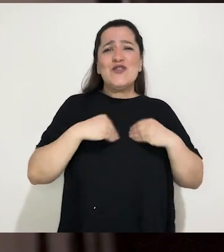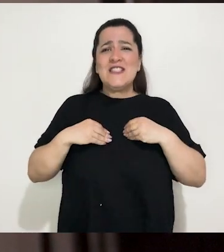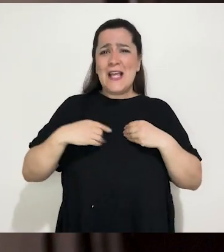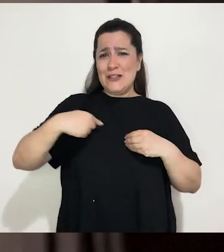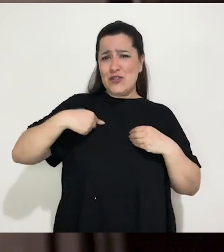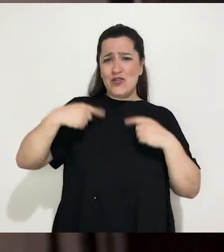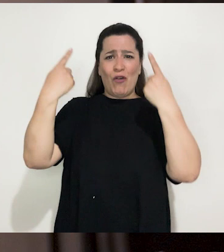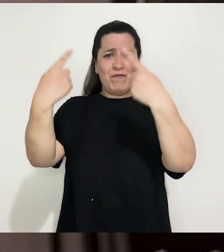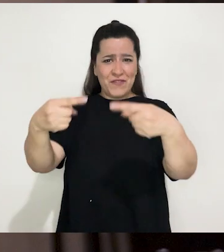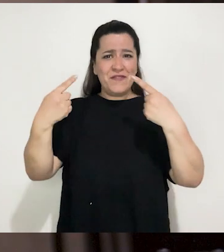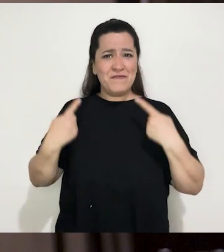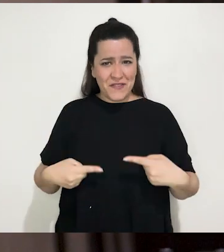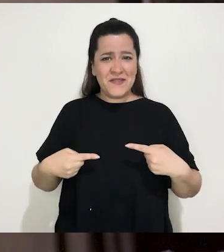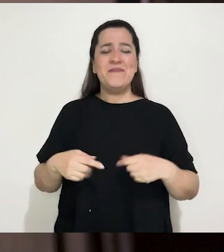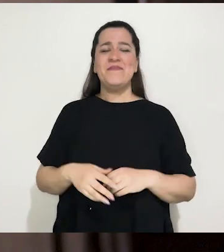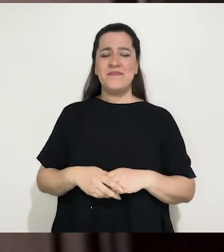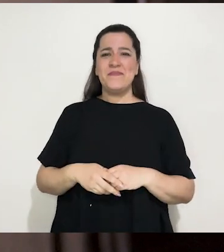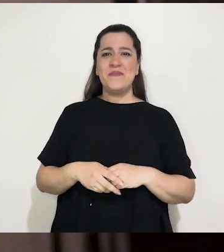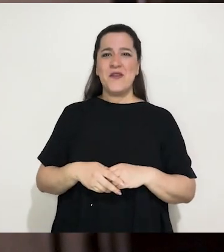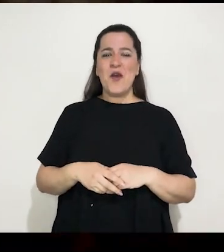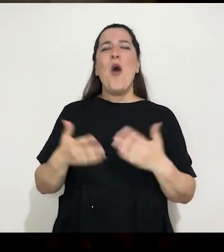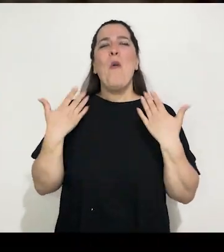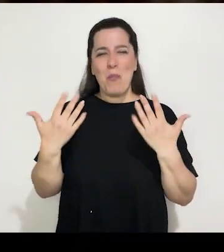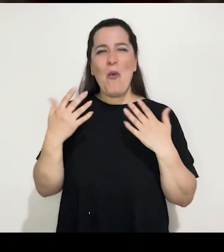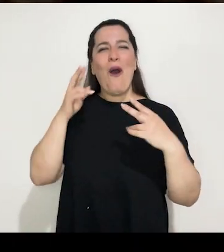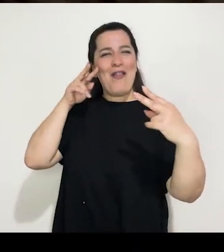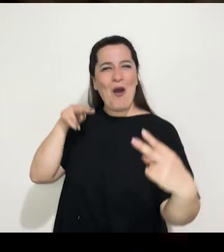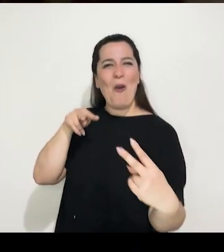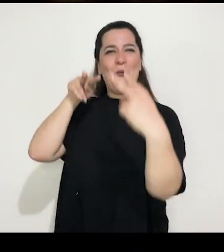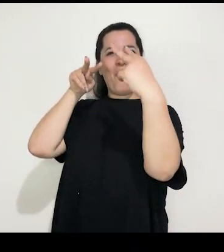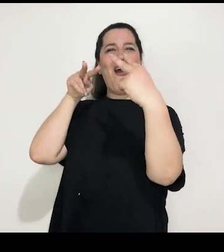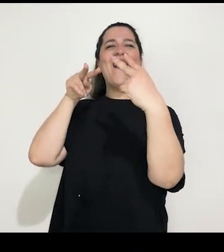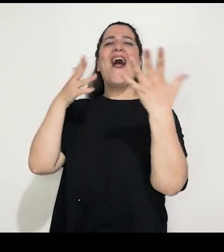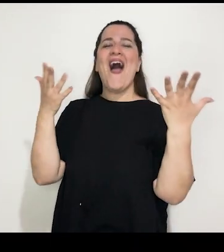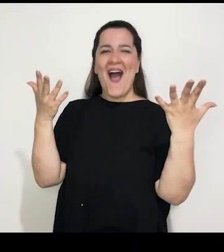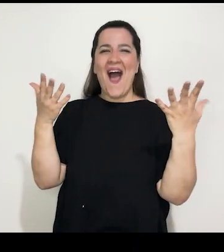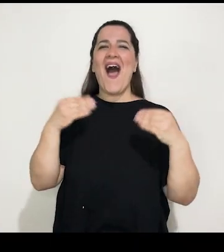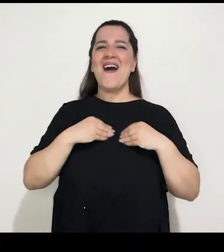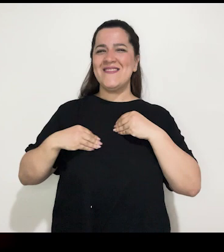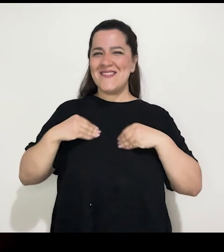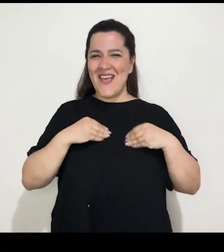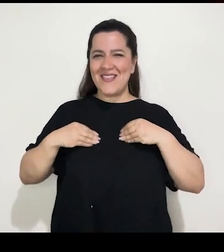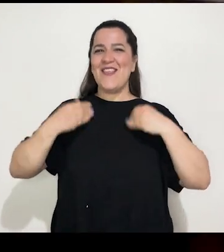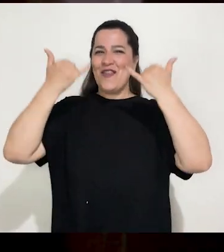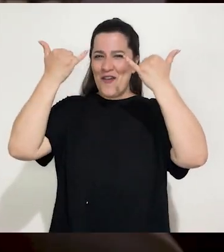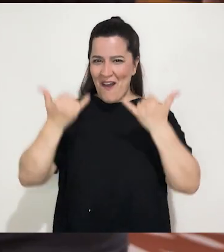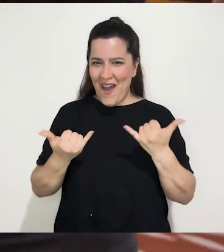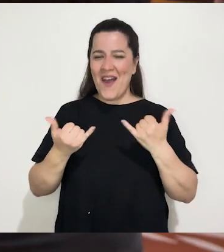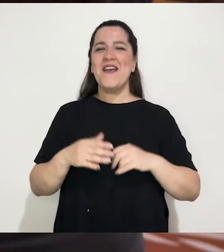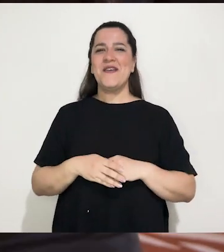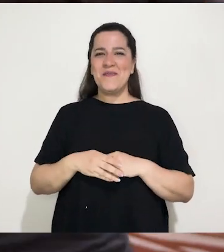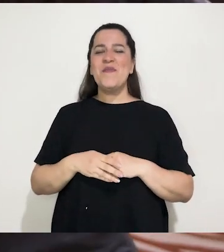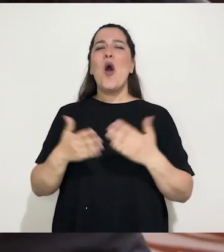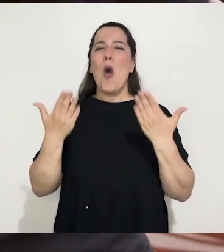yo soy distinto a vos. Puedo verte y que todo tenga sentido.